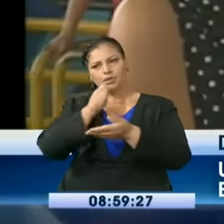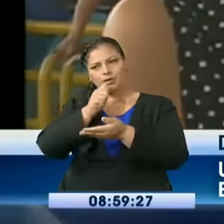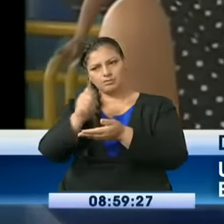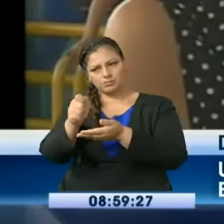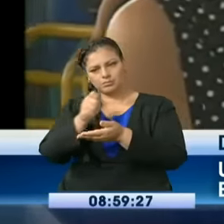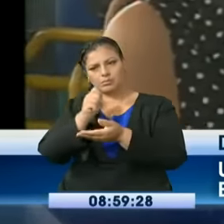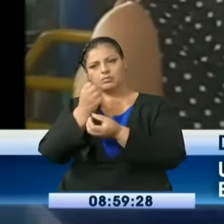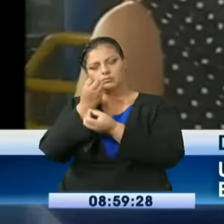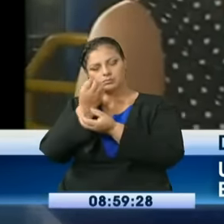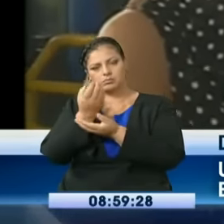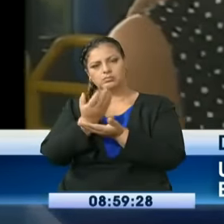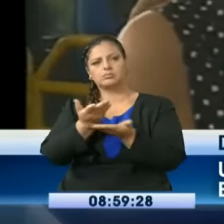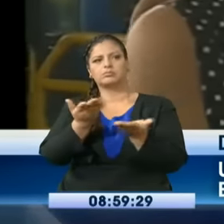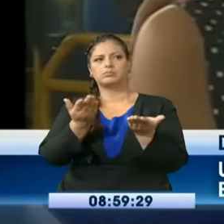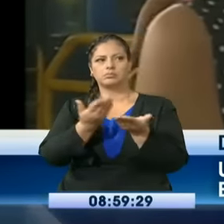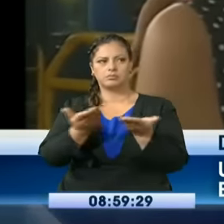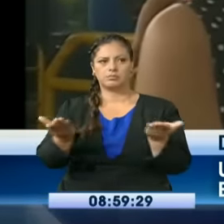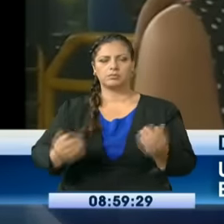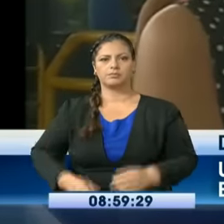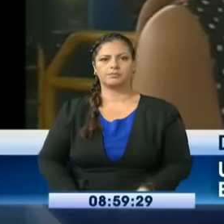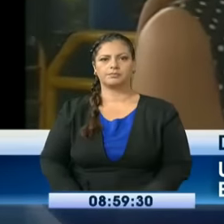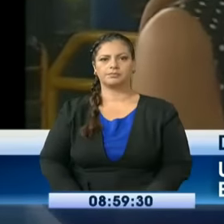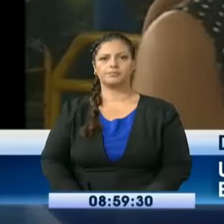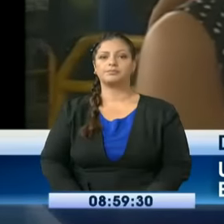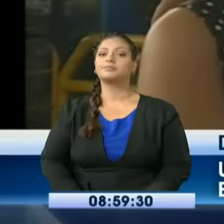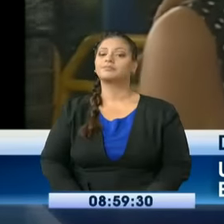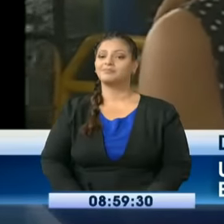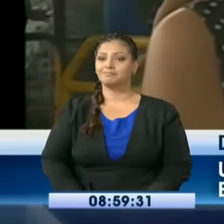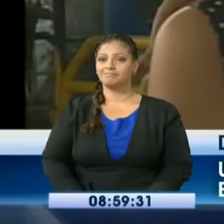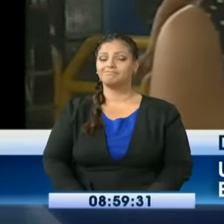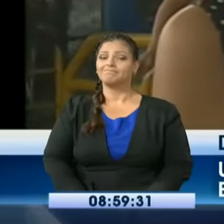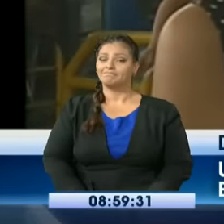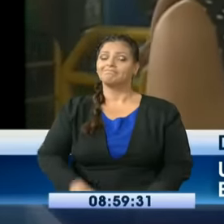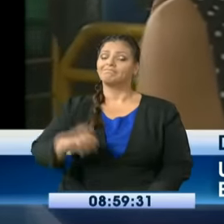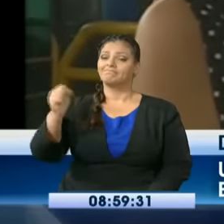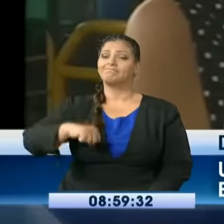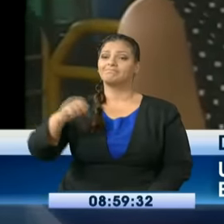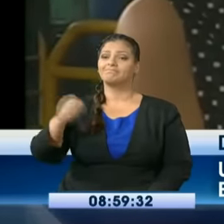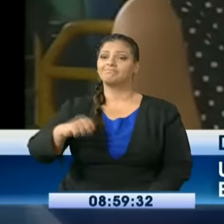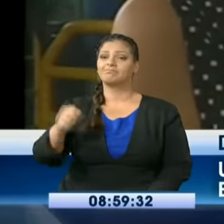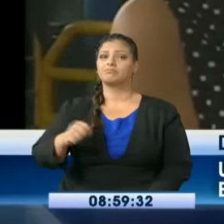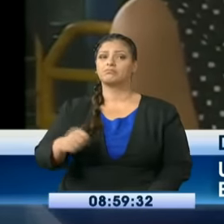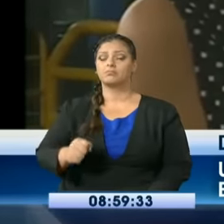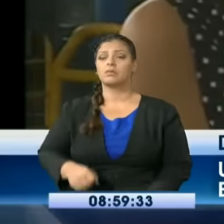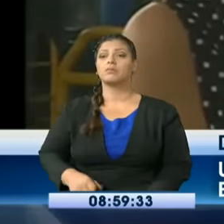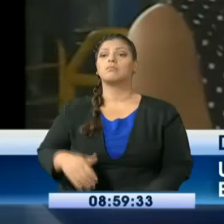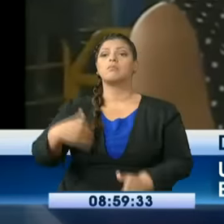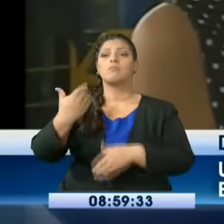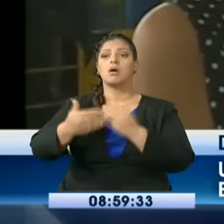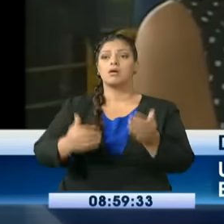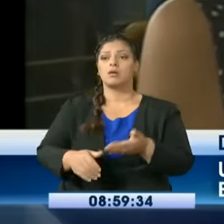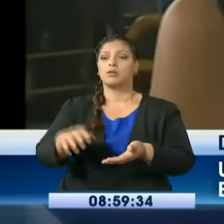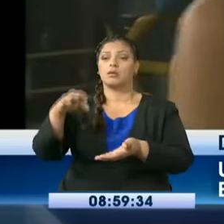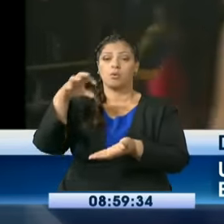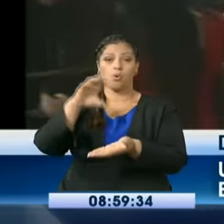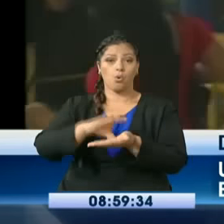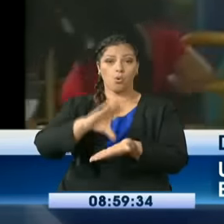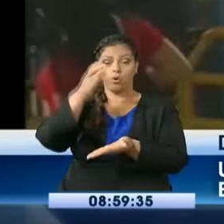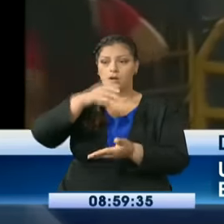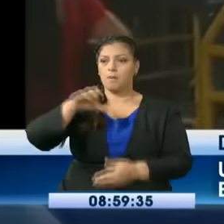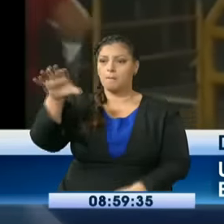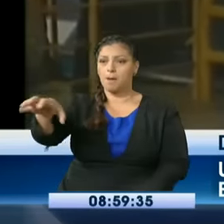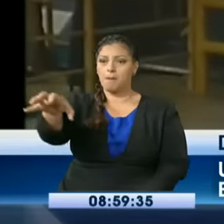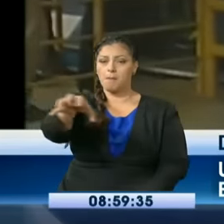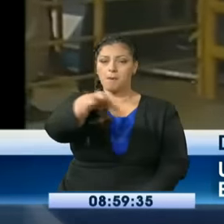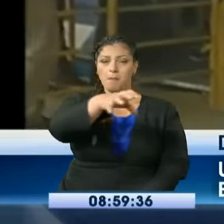ustedes como medio de comunicación, siempre preocupados de este tipo de cosas positivas. Y sí, vamos a visitar nosotros 80 colegios, 80 unidades educativas,